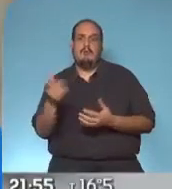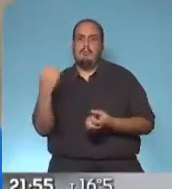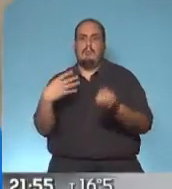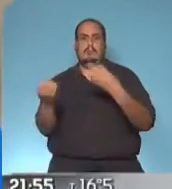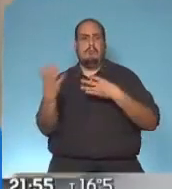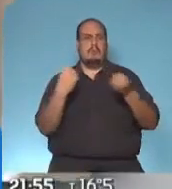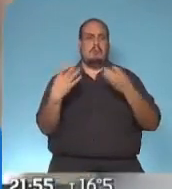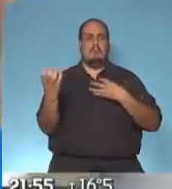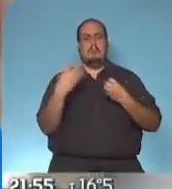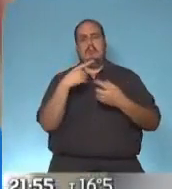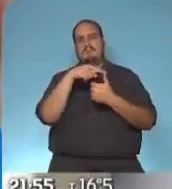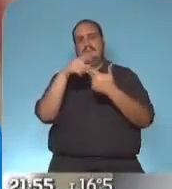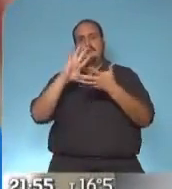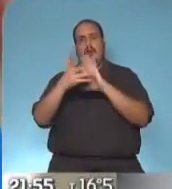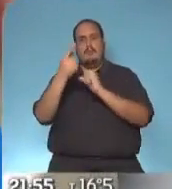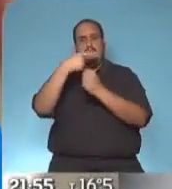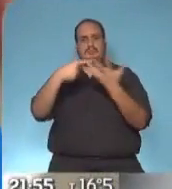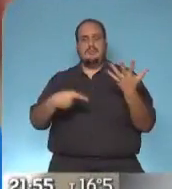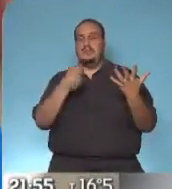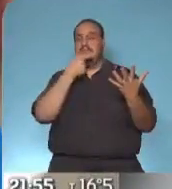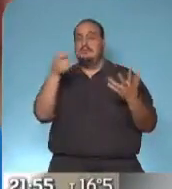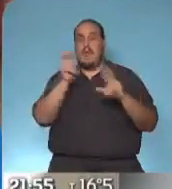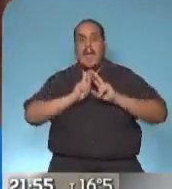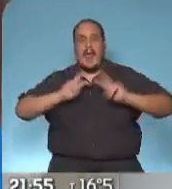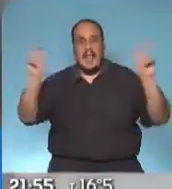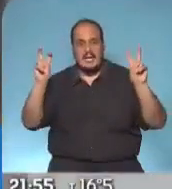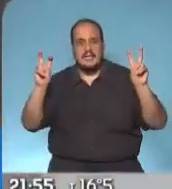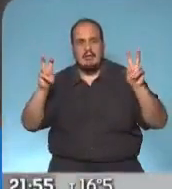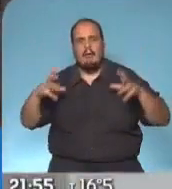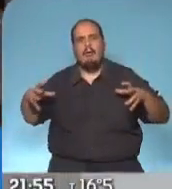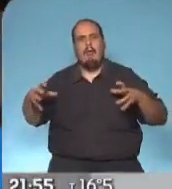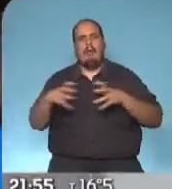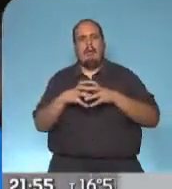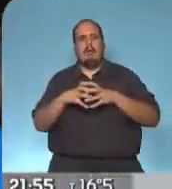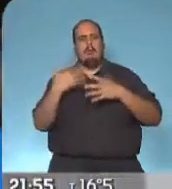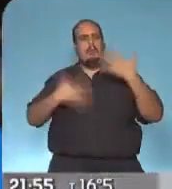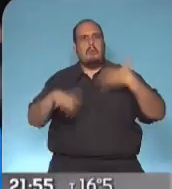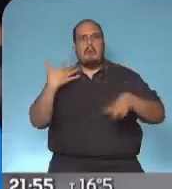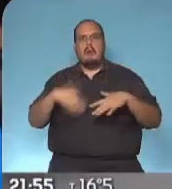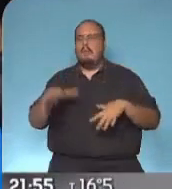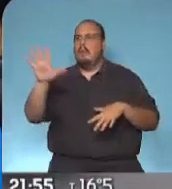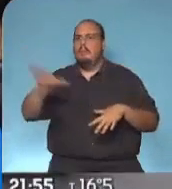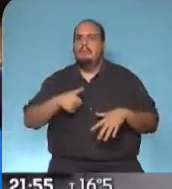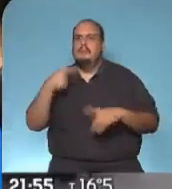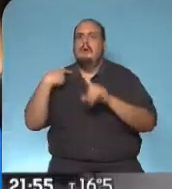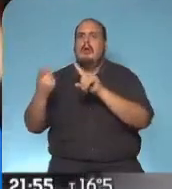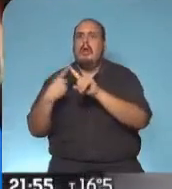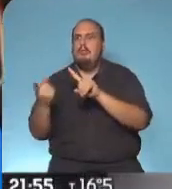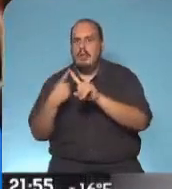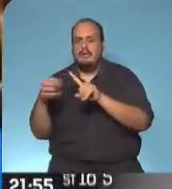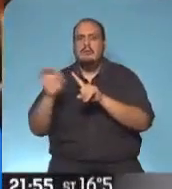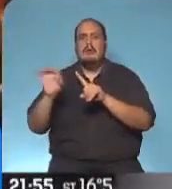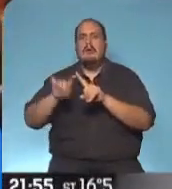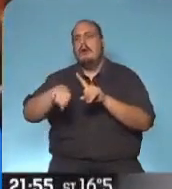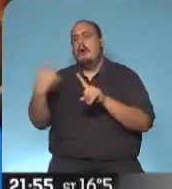hay alguna alerta en alguna red, también el equipo está rápidamente pidiéndole que les pase un contacto, que le pase